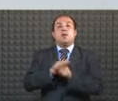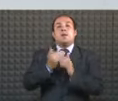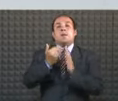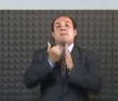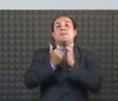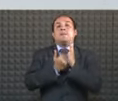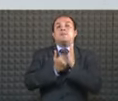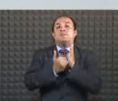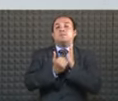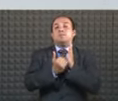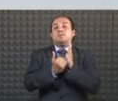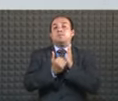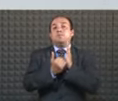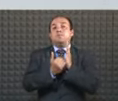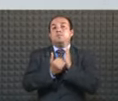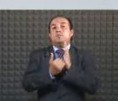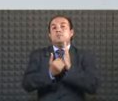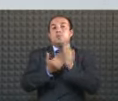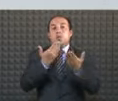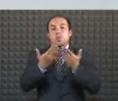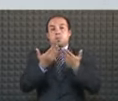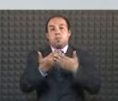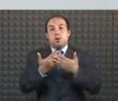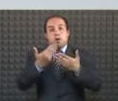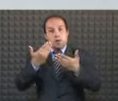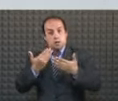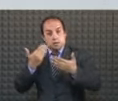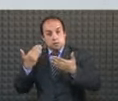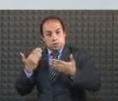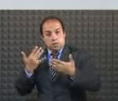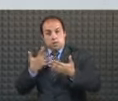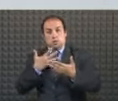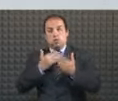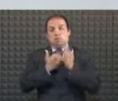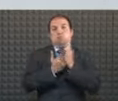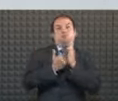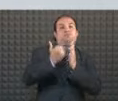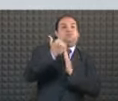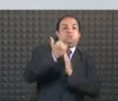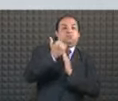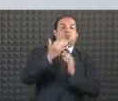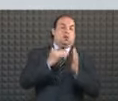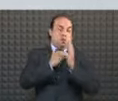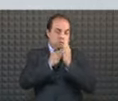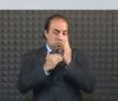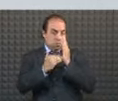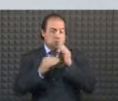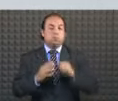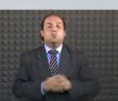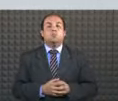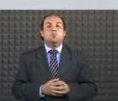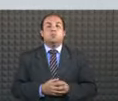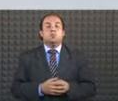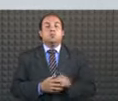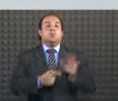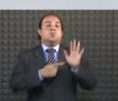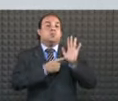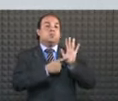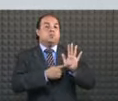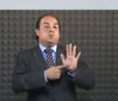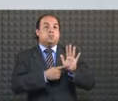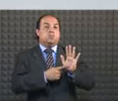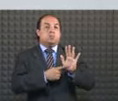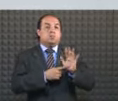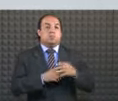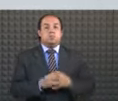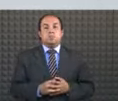que en los periodos previos en donde tuvimos crecimiento, es menor. Lo muestra